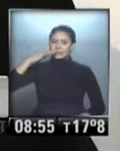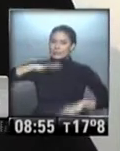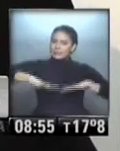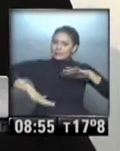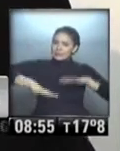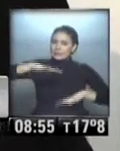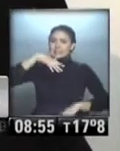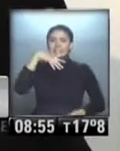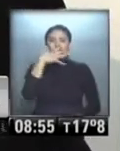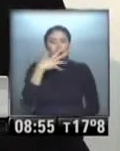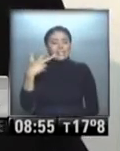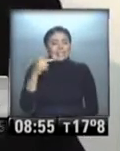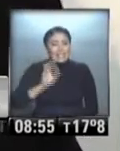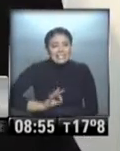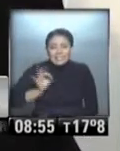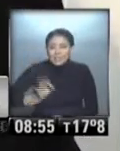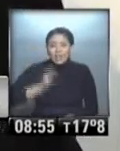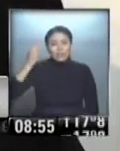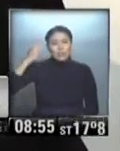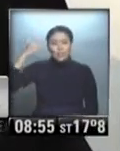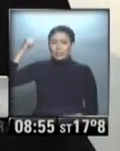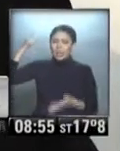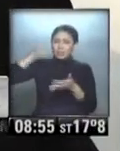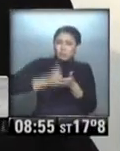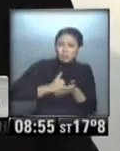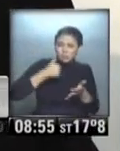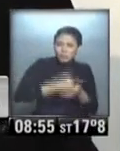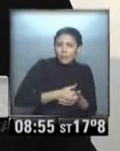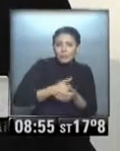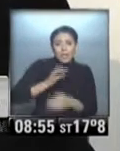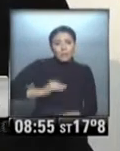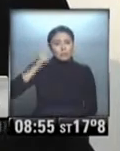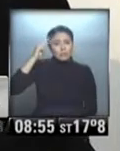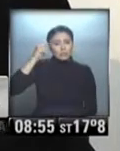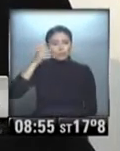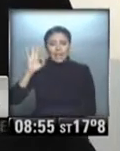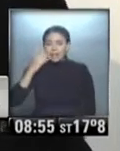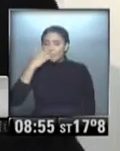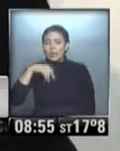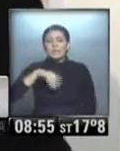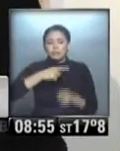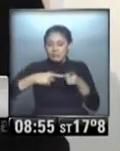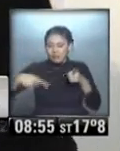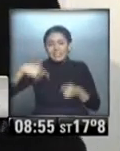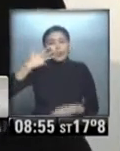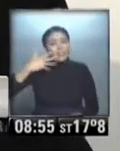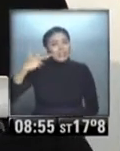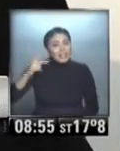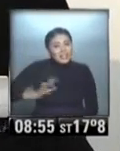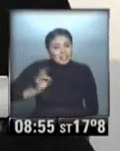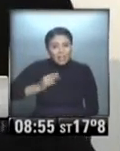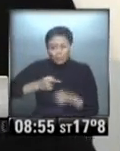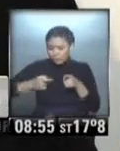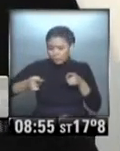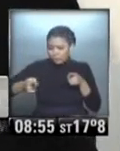de 53 años desde el golpe del 30 y en esos 53 años